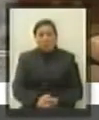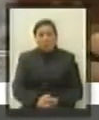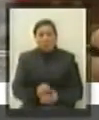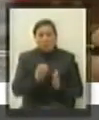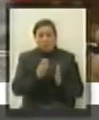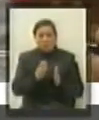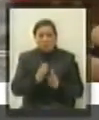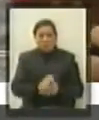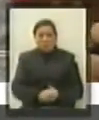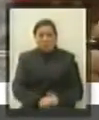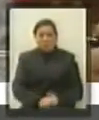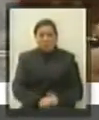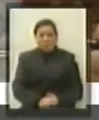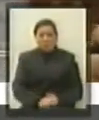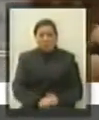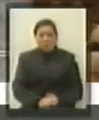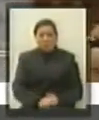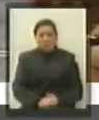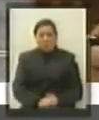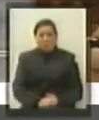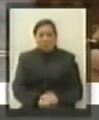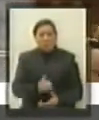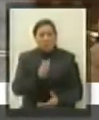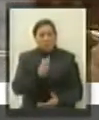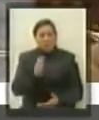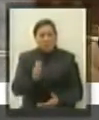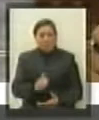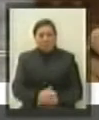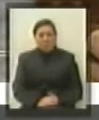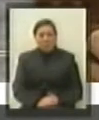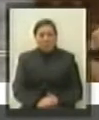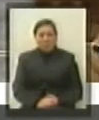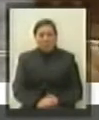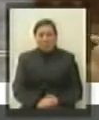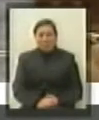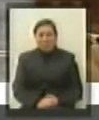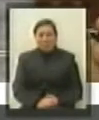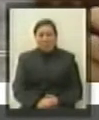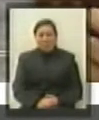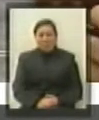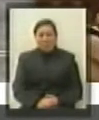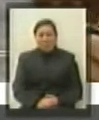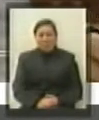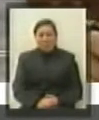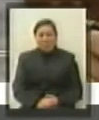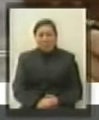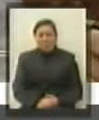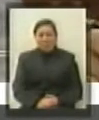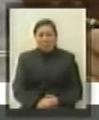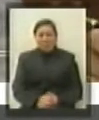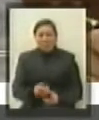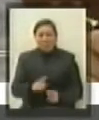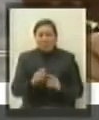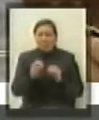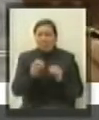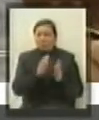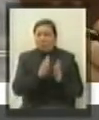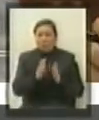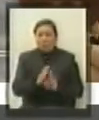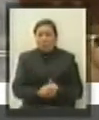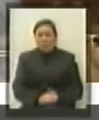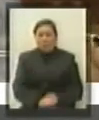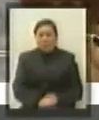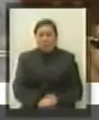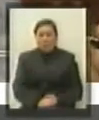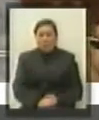orden, ministra. Ponga orden, ministra. ¿Así? ¿Y qué pasa cuando uno pone orden? ¿Qué